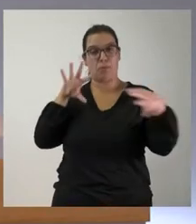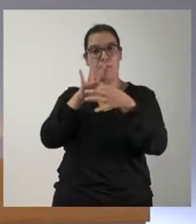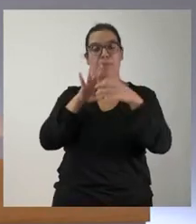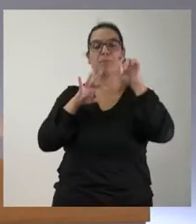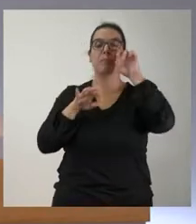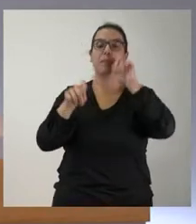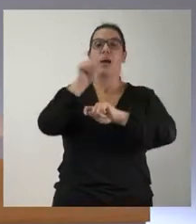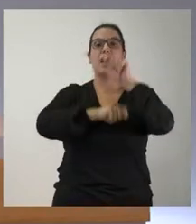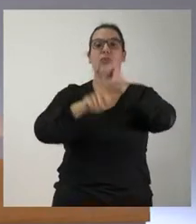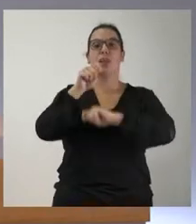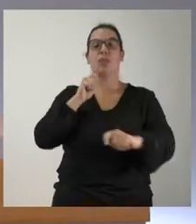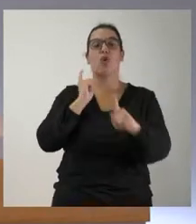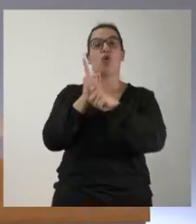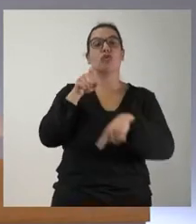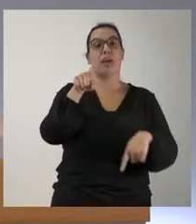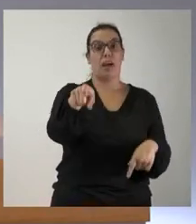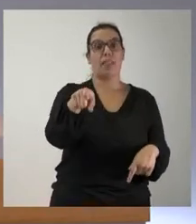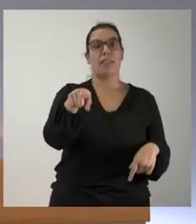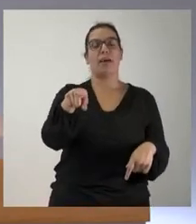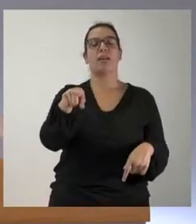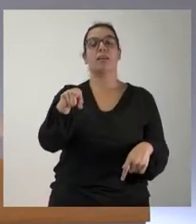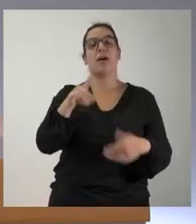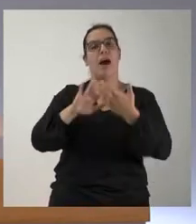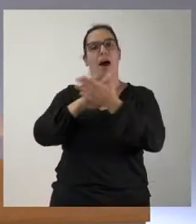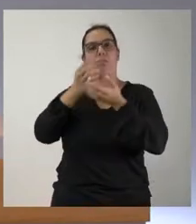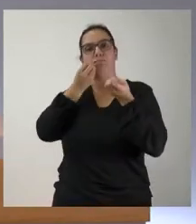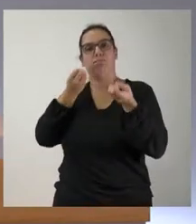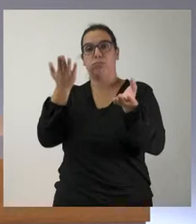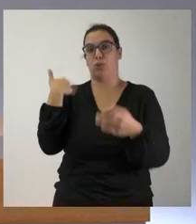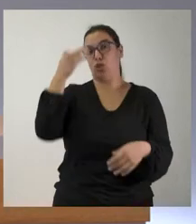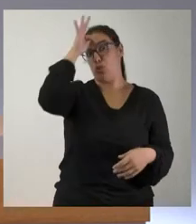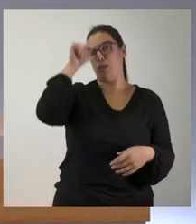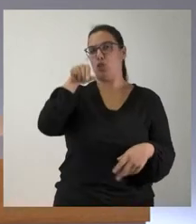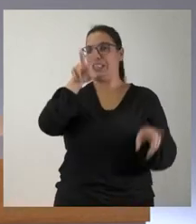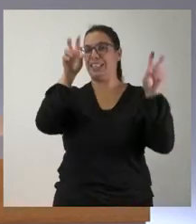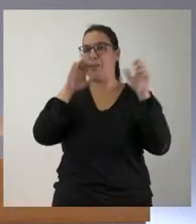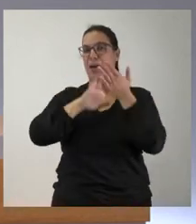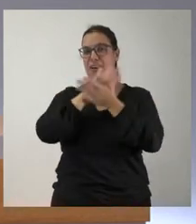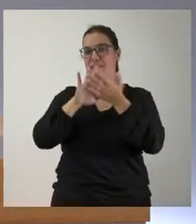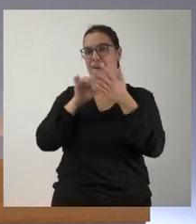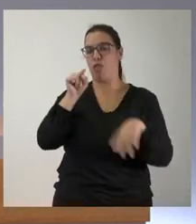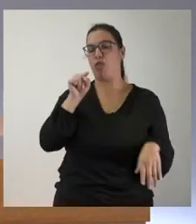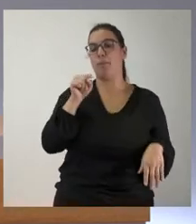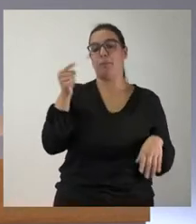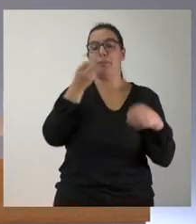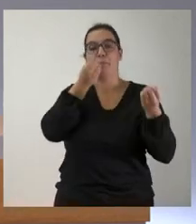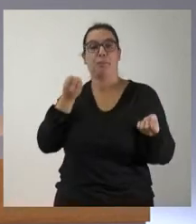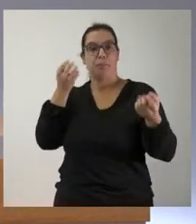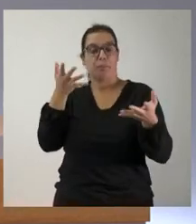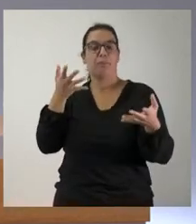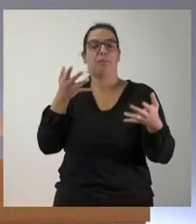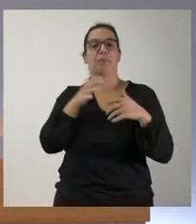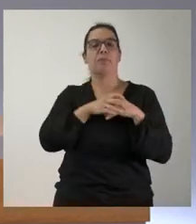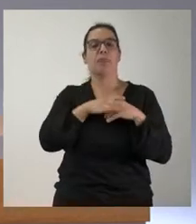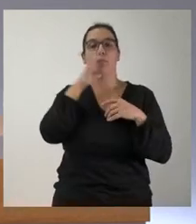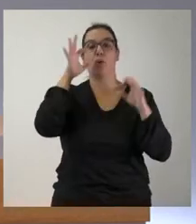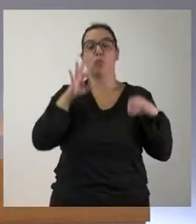asociación contra el cáncer se ha manifestado Precisamente en relación a este tema el pasado domingo después de unas declaraciones del consejero de